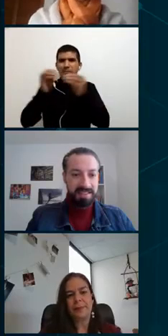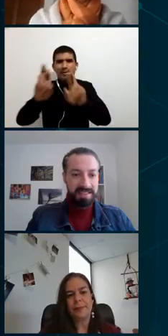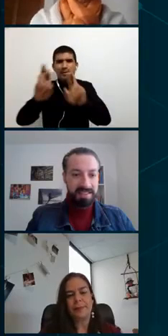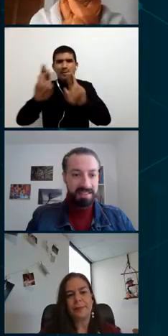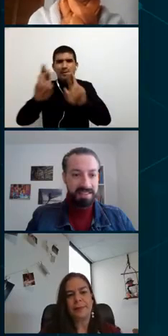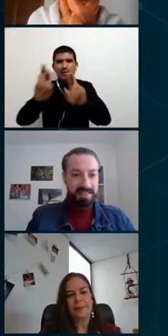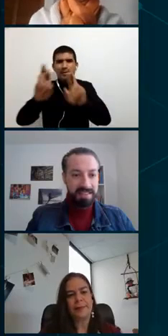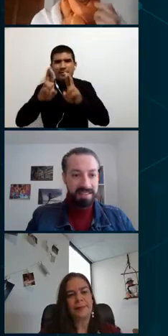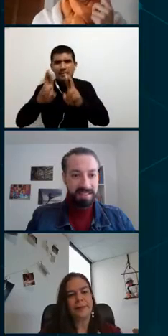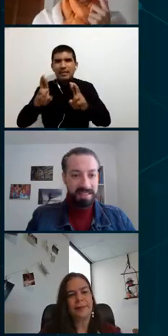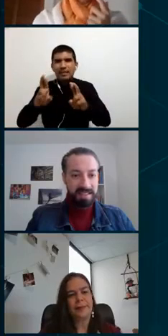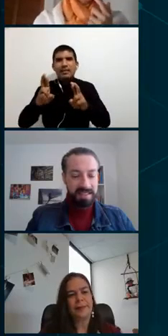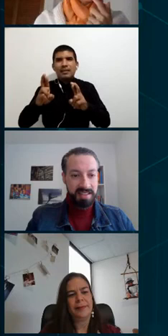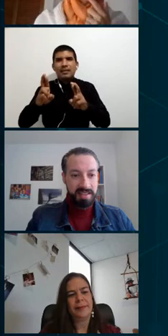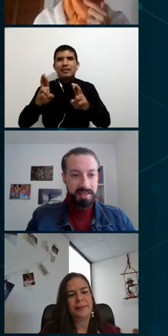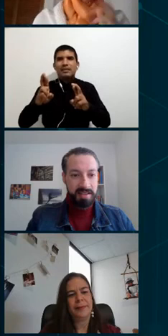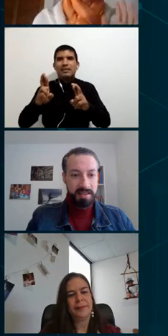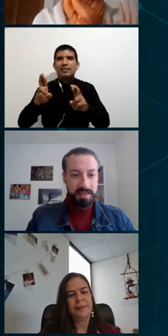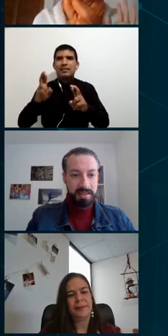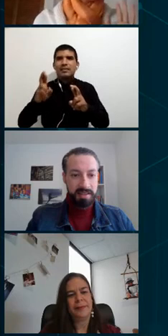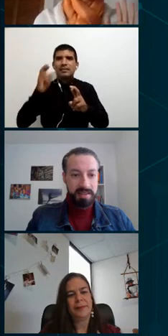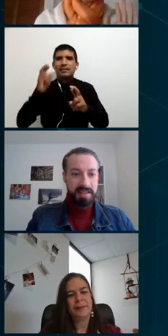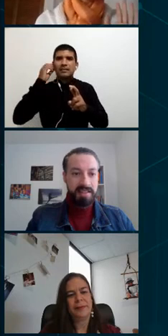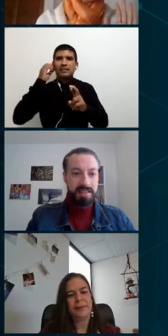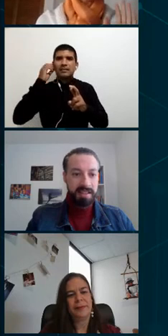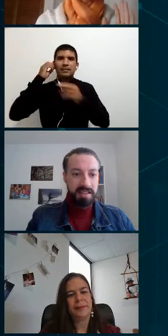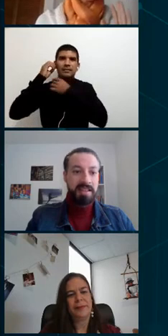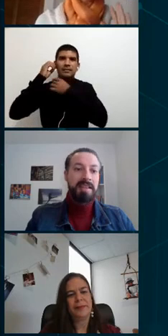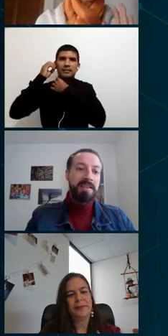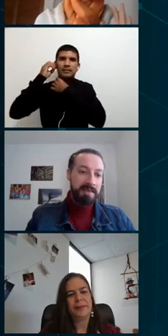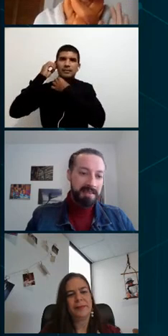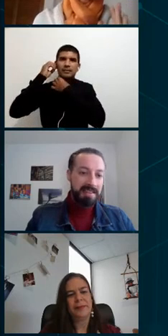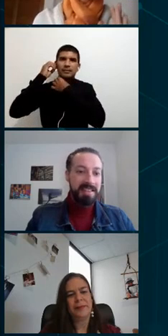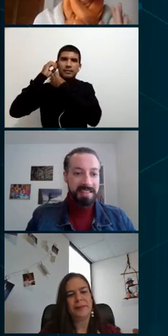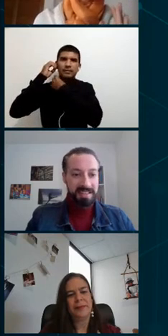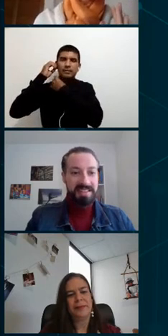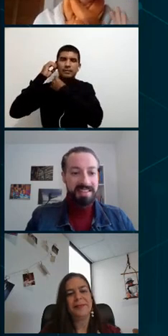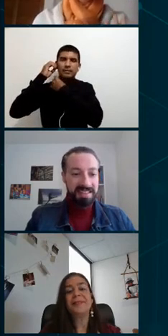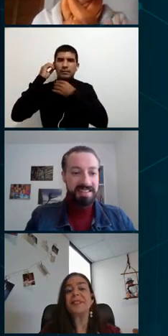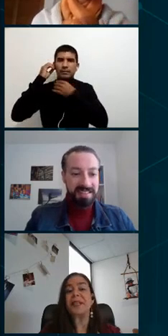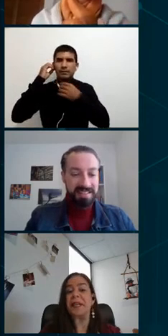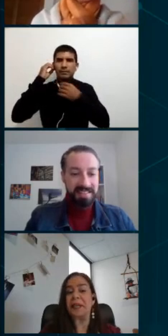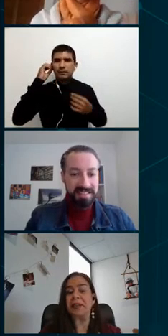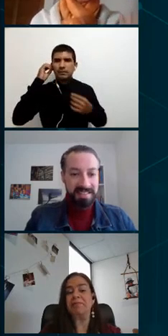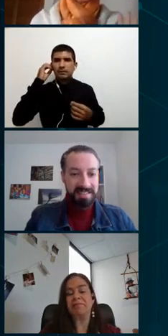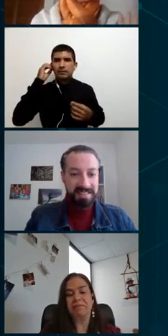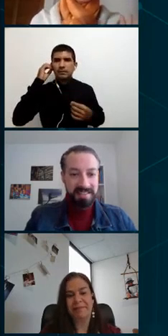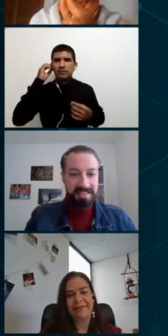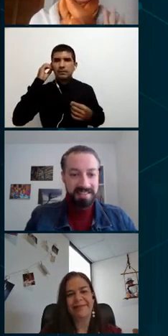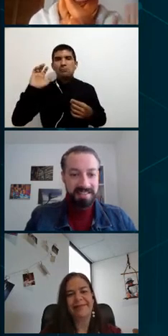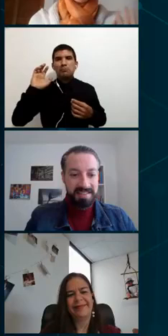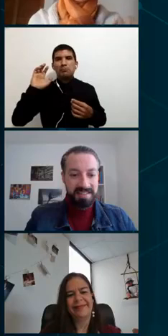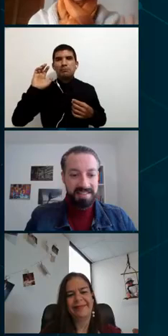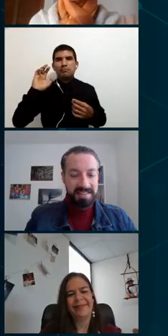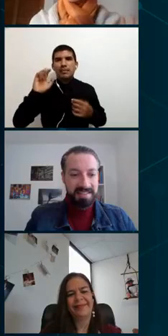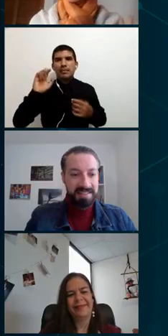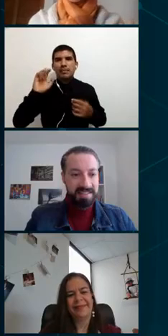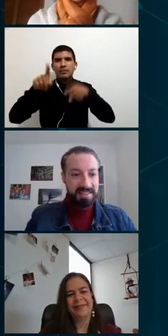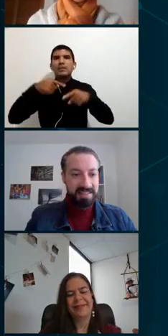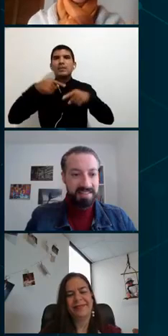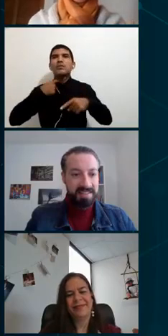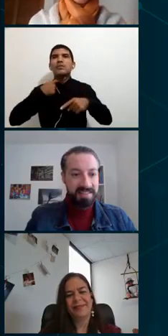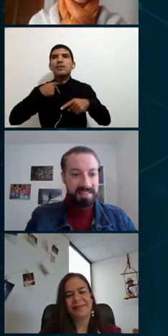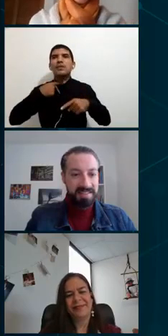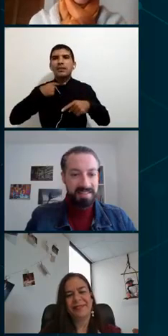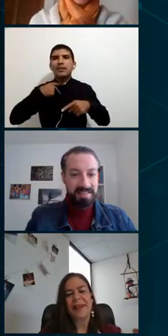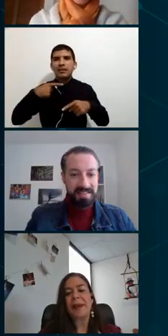Ve, yo nunca he visto a la Pantera Rosa como un superhéroe. Interesante esa mirada. Sí. Eso es nuevo para mí.